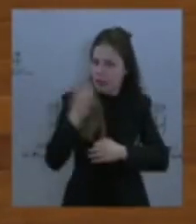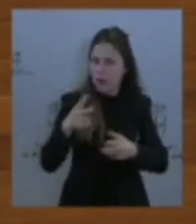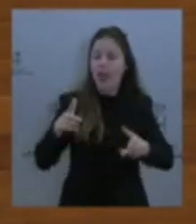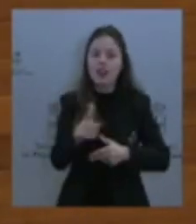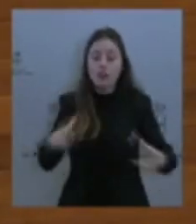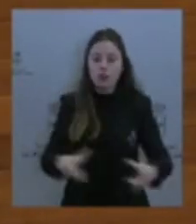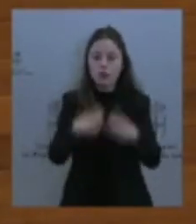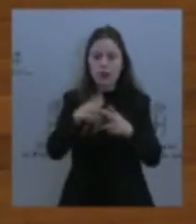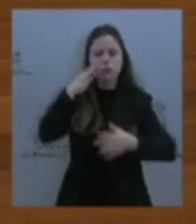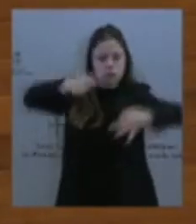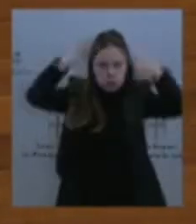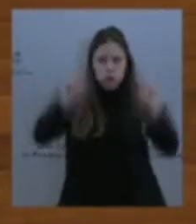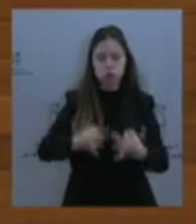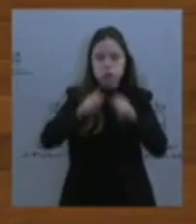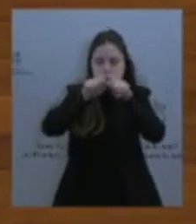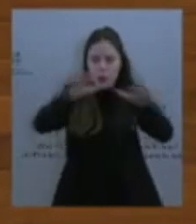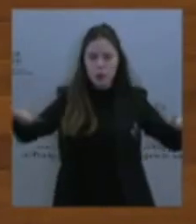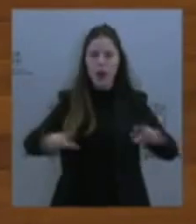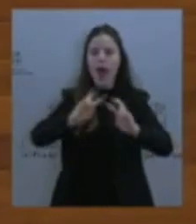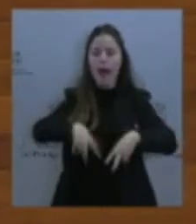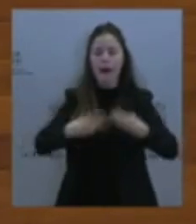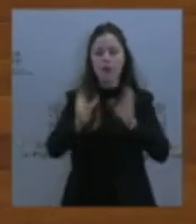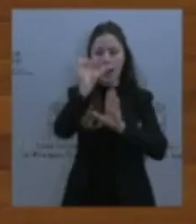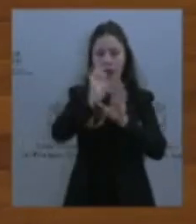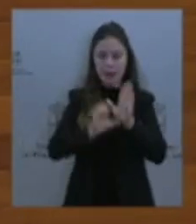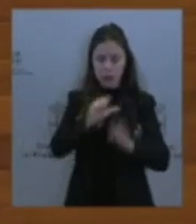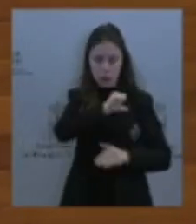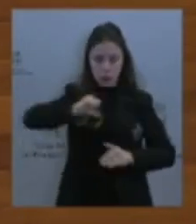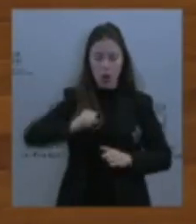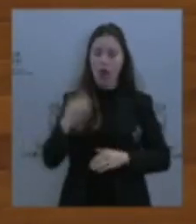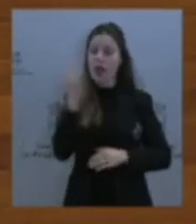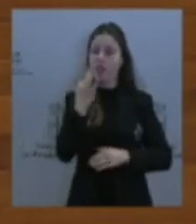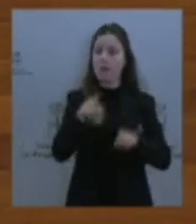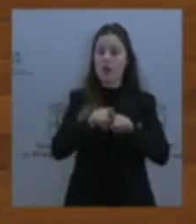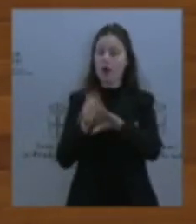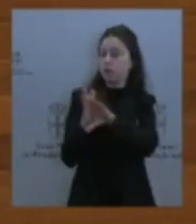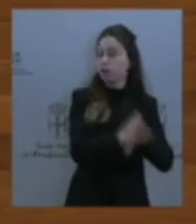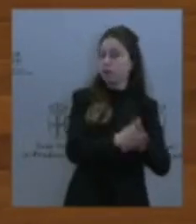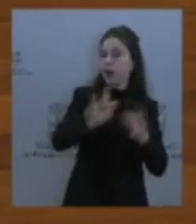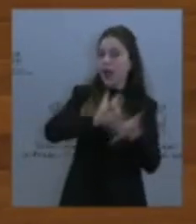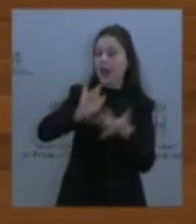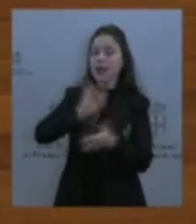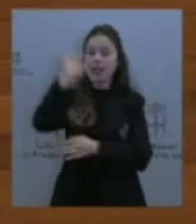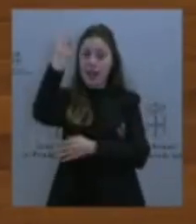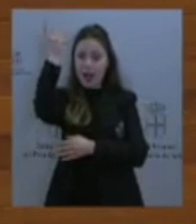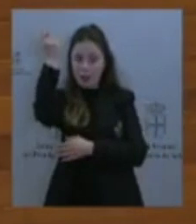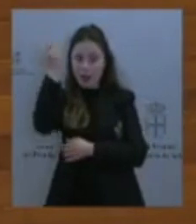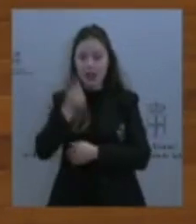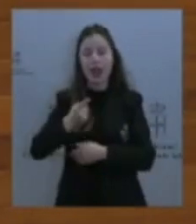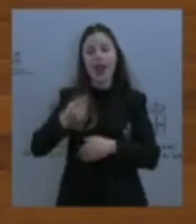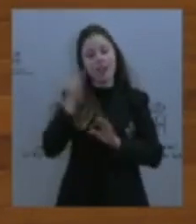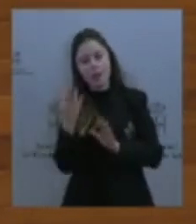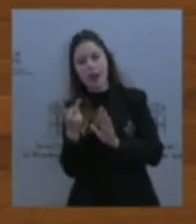del Estatuto, que no podría permanecer al margen de la crisis climática en la que debe marcarse el desarrollo socioeconómico